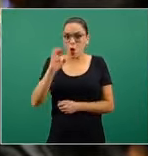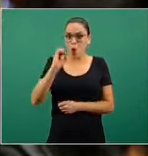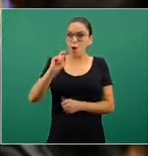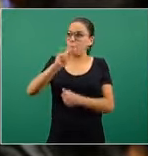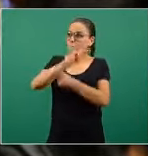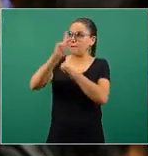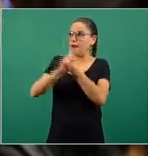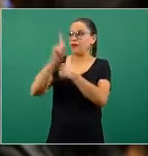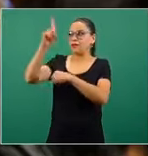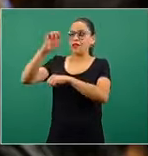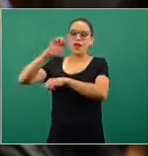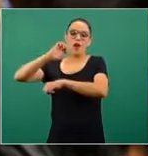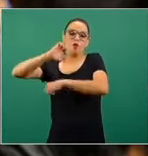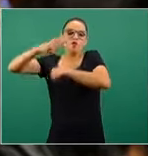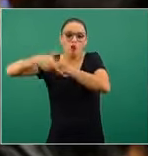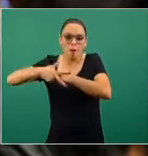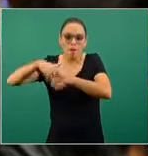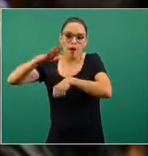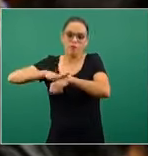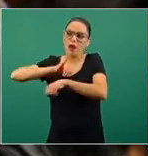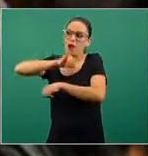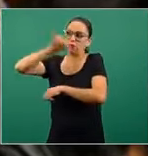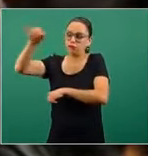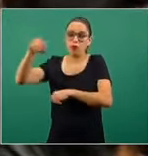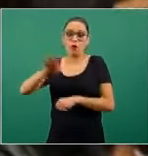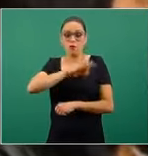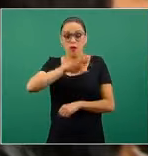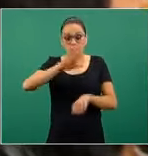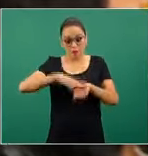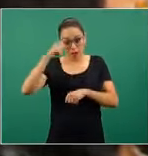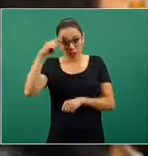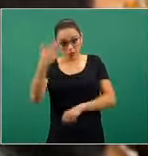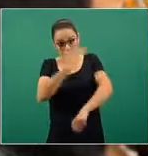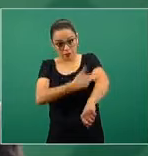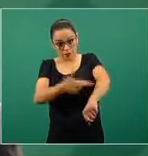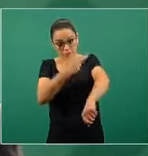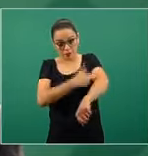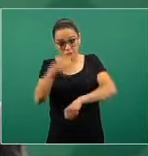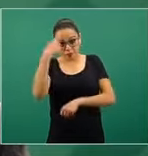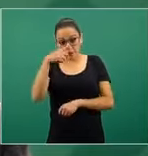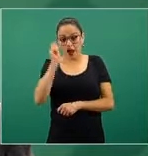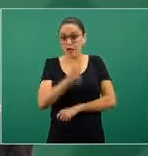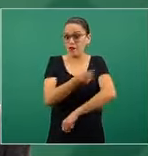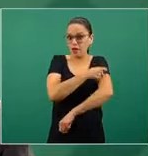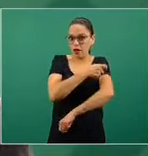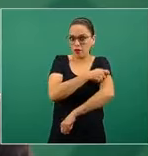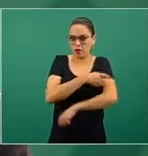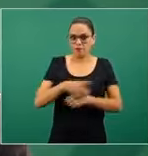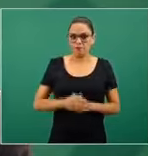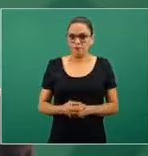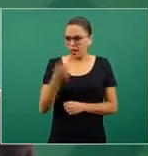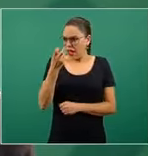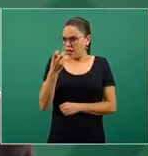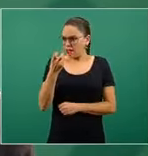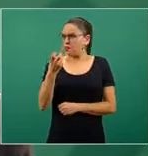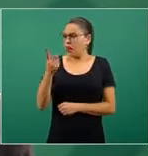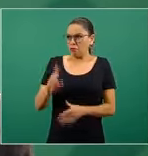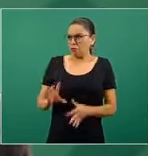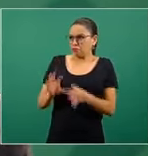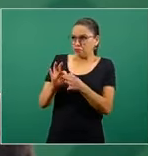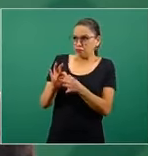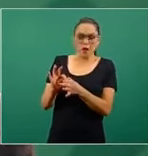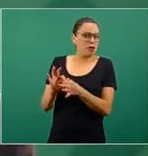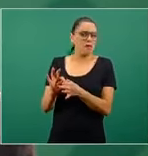¿Han contemplado esta posibilidad para poder agilizar el proceso de vacunación? No depende de eso, no depende de eso, y